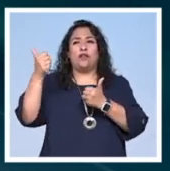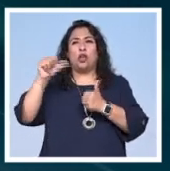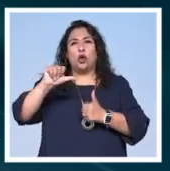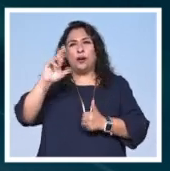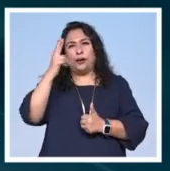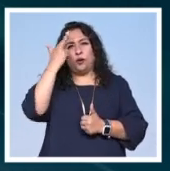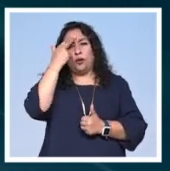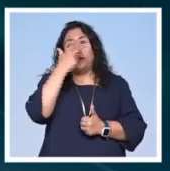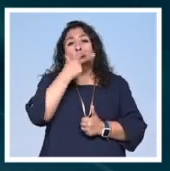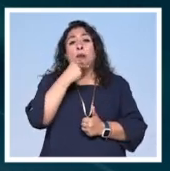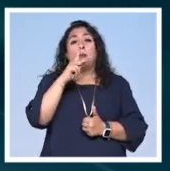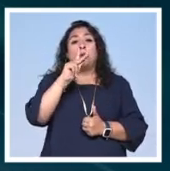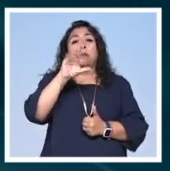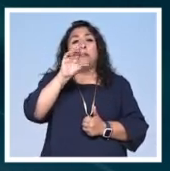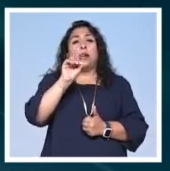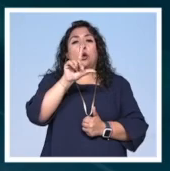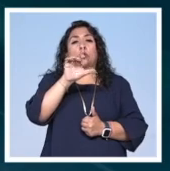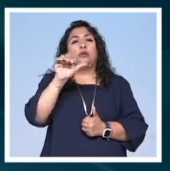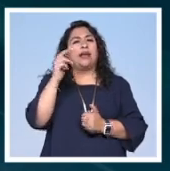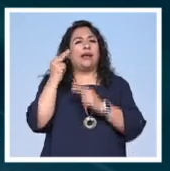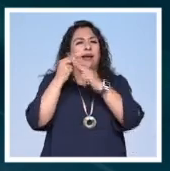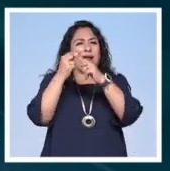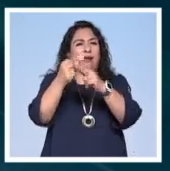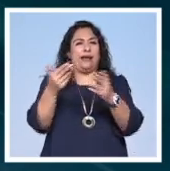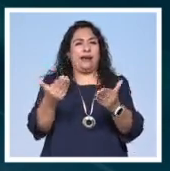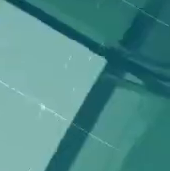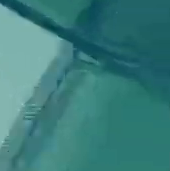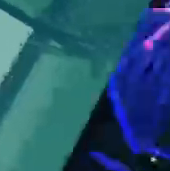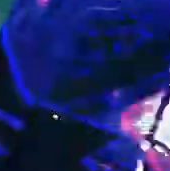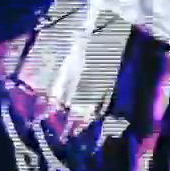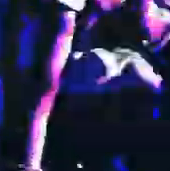Paco de Lucía en el aniversario de su